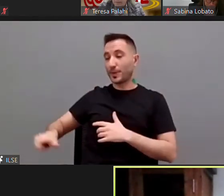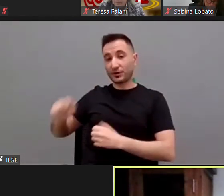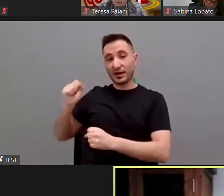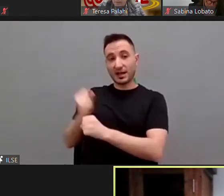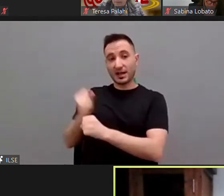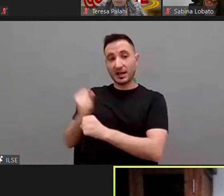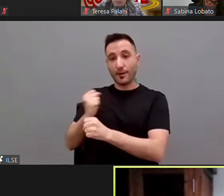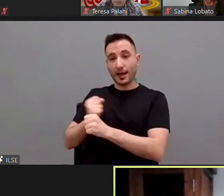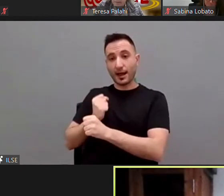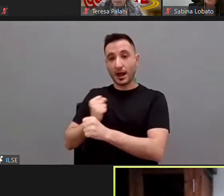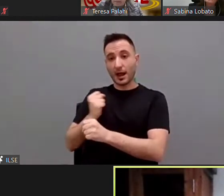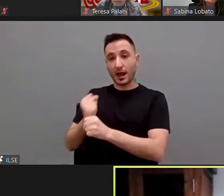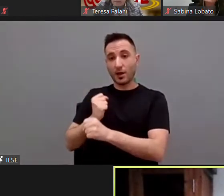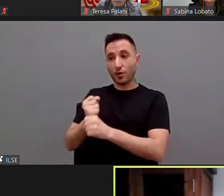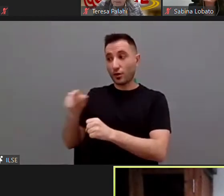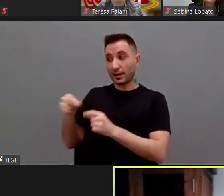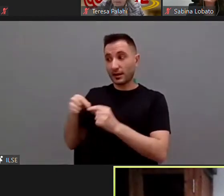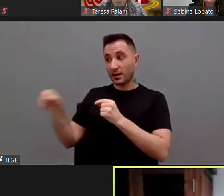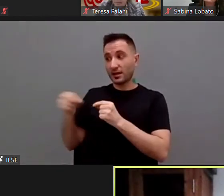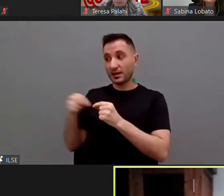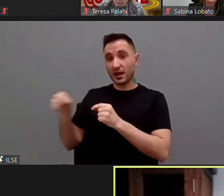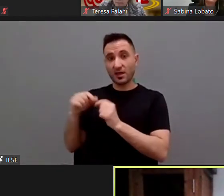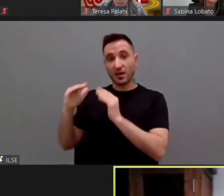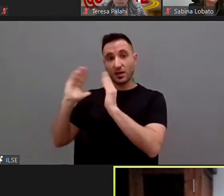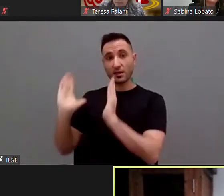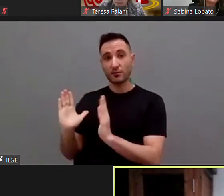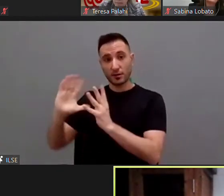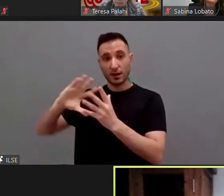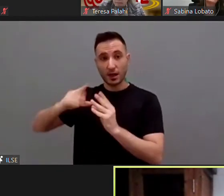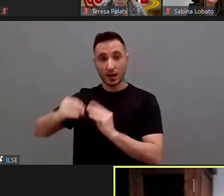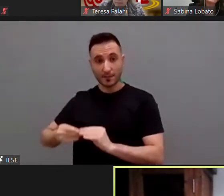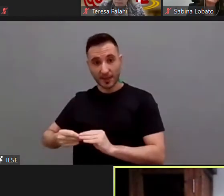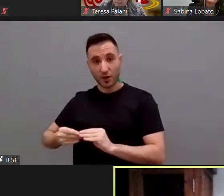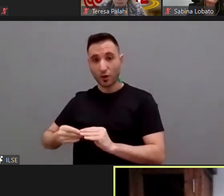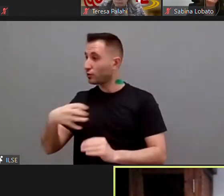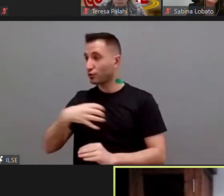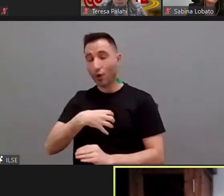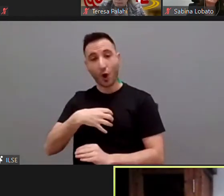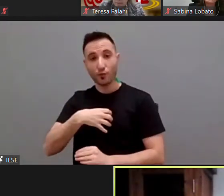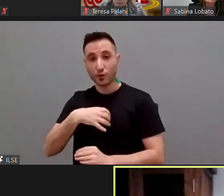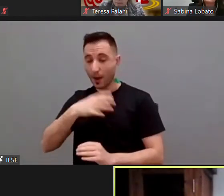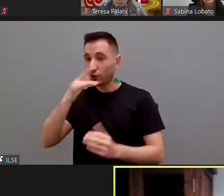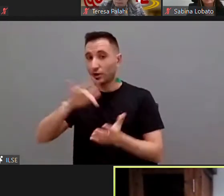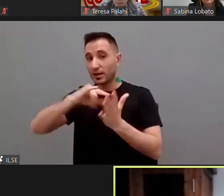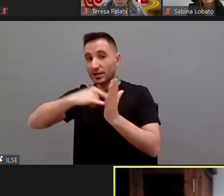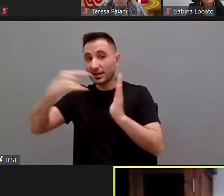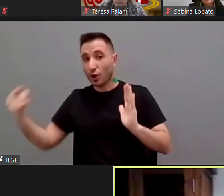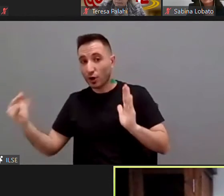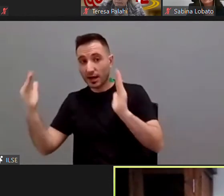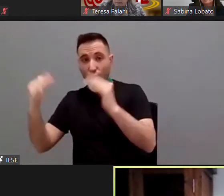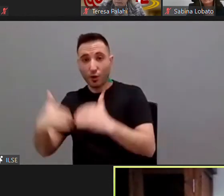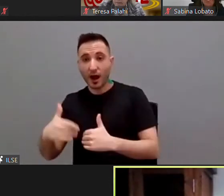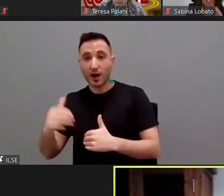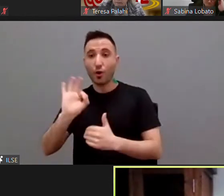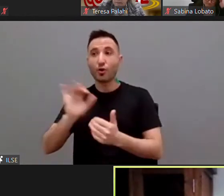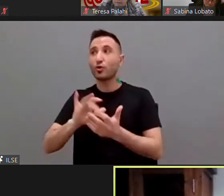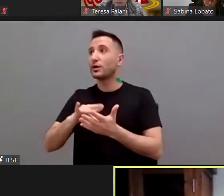el supuesto de no haberse podido adaptar a los medios tecnológicos que son requeridos para